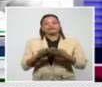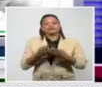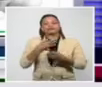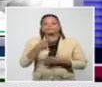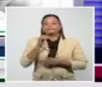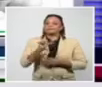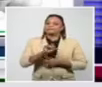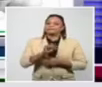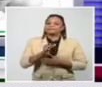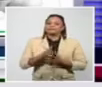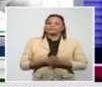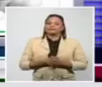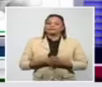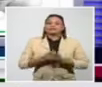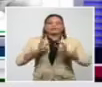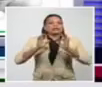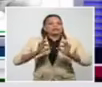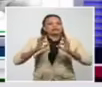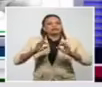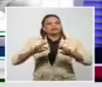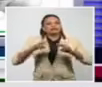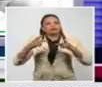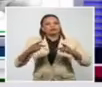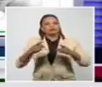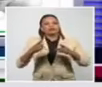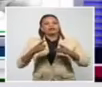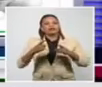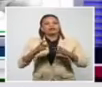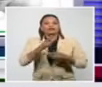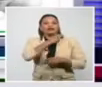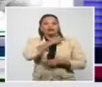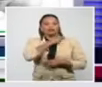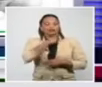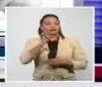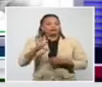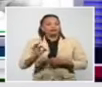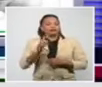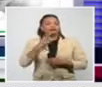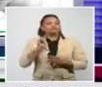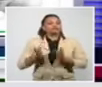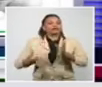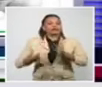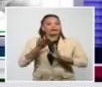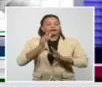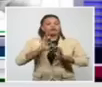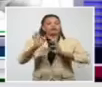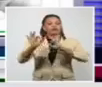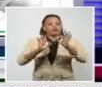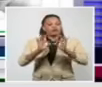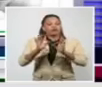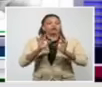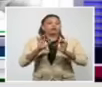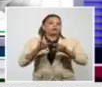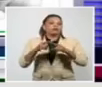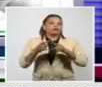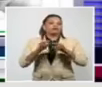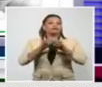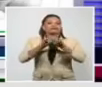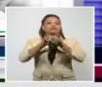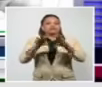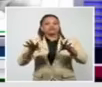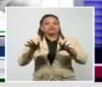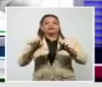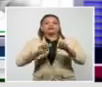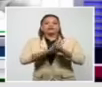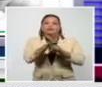De ahí la insistencia de la autoridad sanitaria en el llamado a elevar la percepción de riesgo ante la propagación del virus